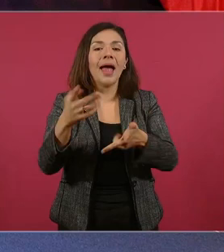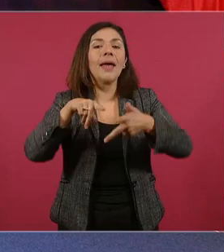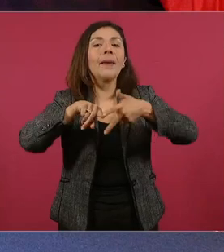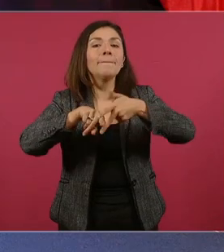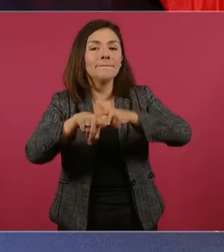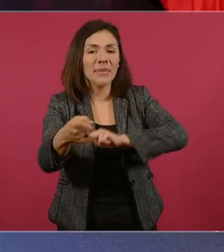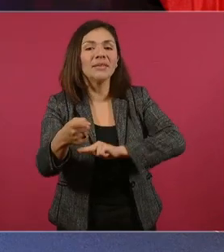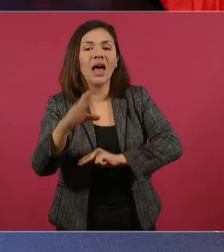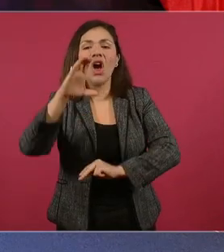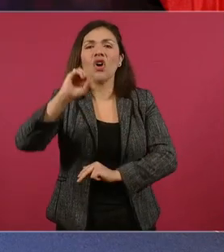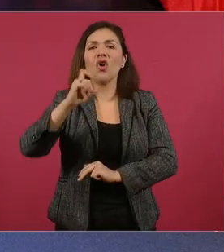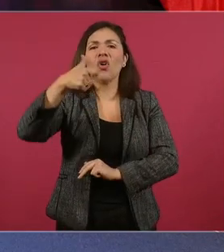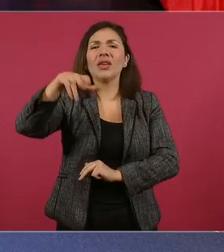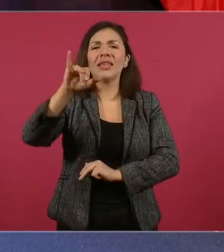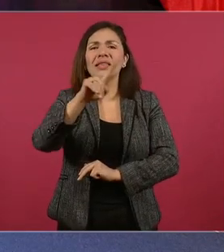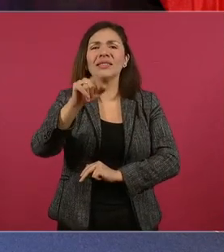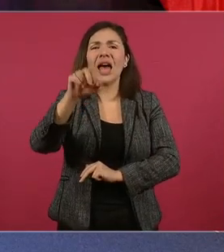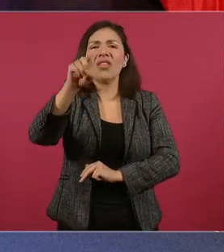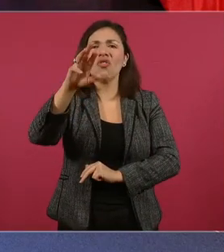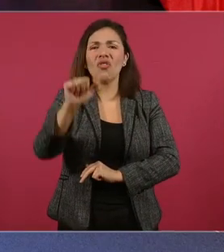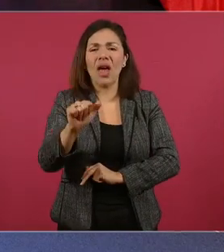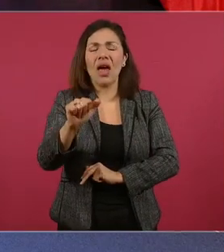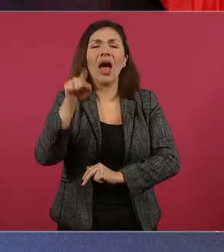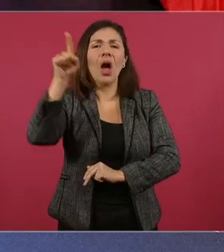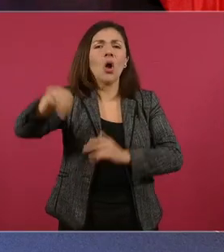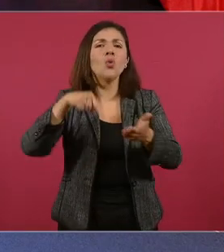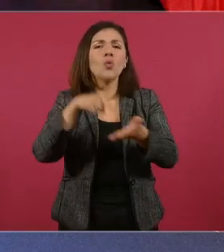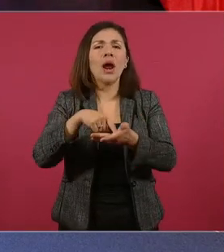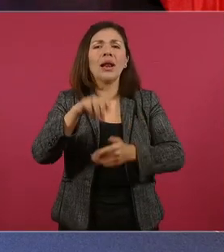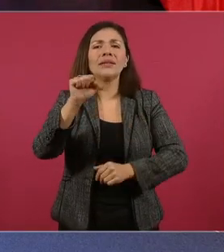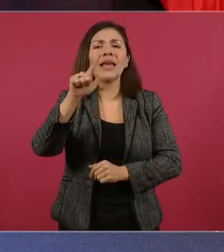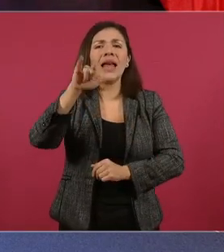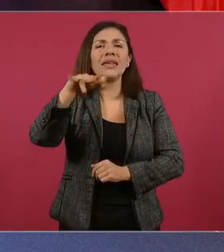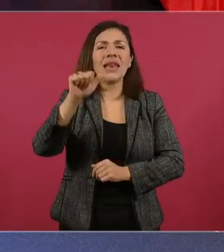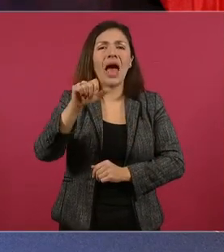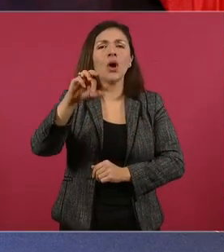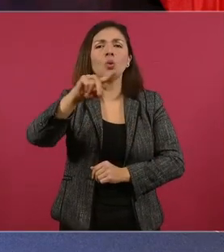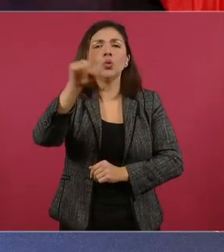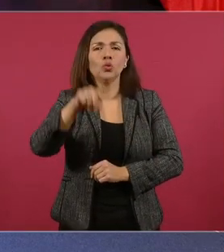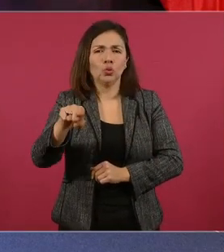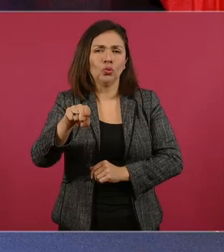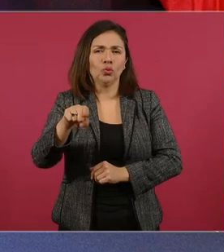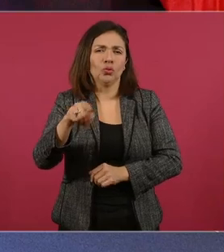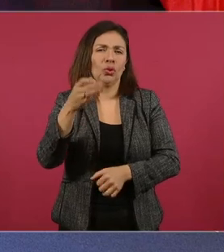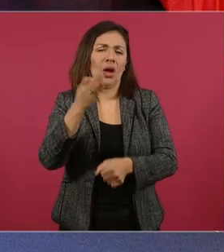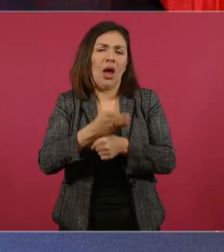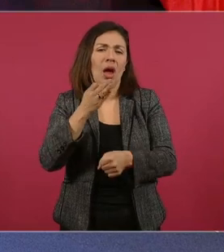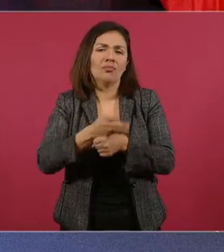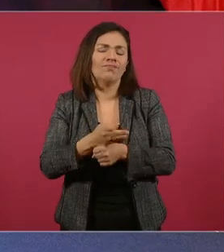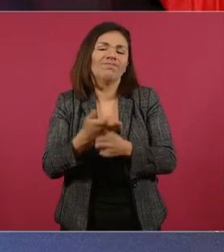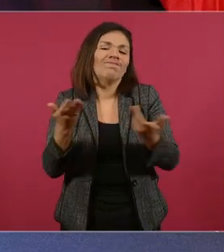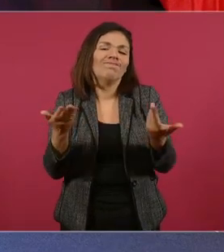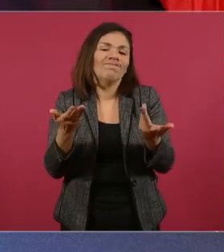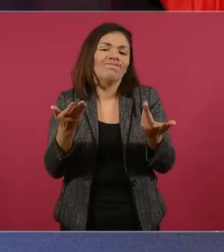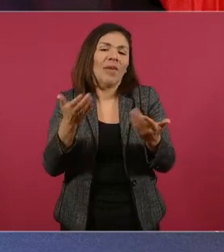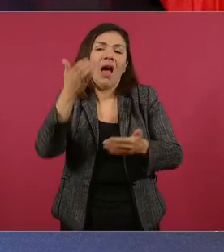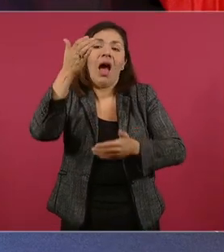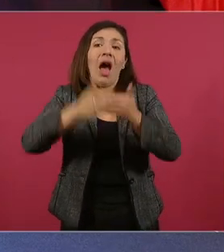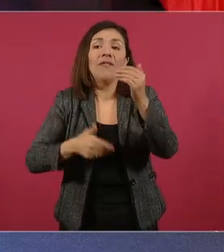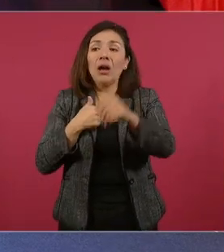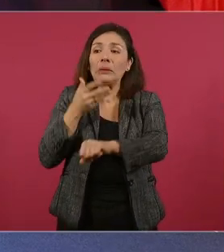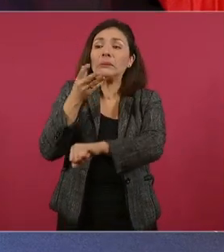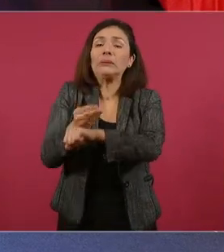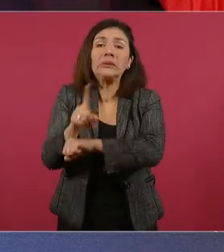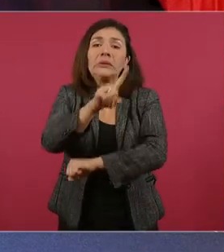la coquizadora de Salina Cruz, que esta no la vamos a poder terminar nosotros